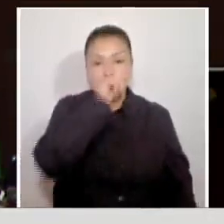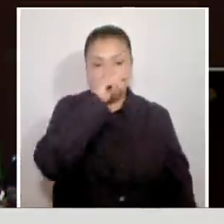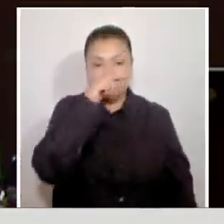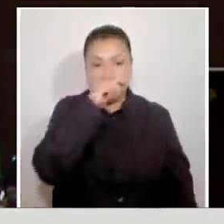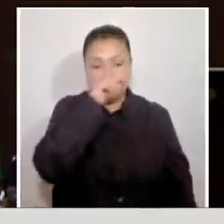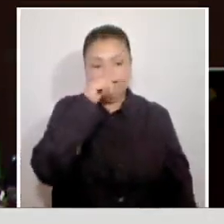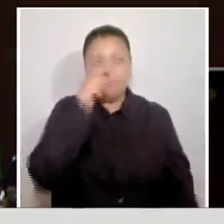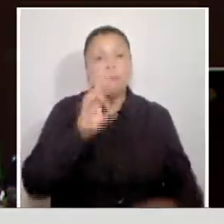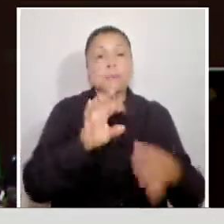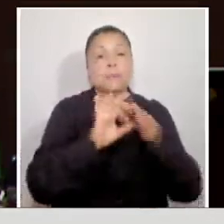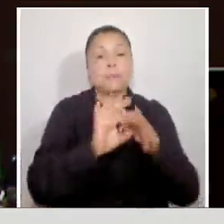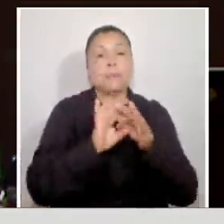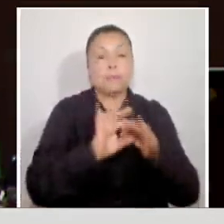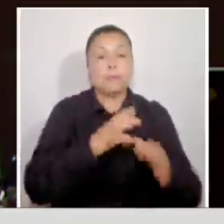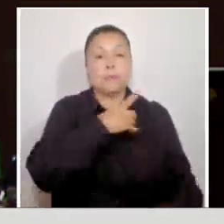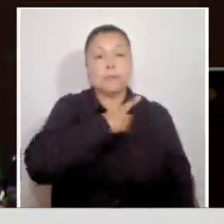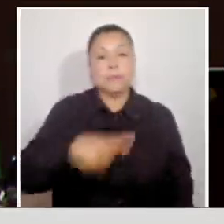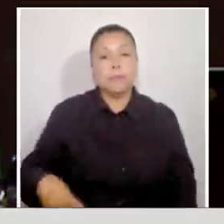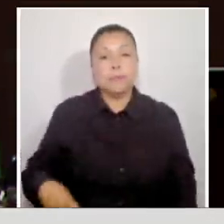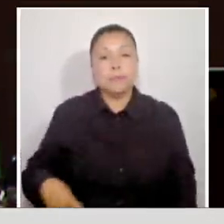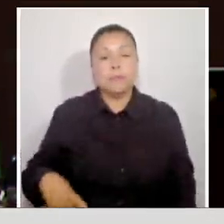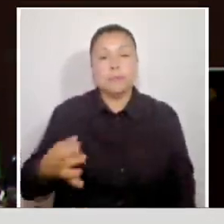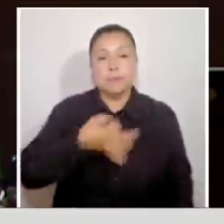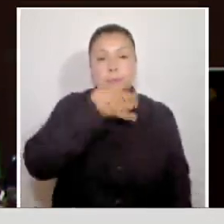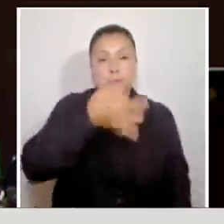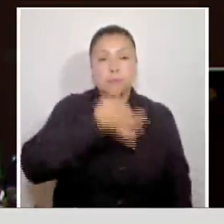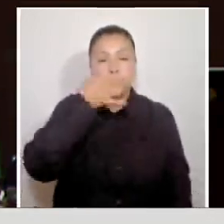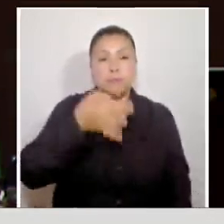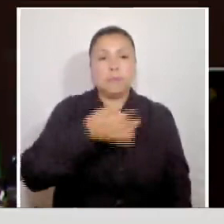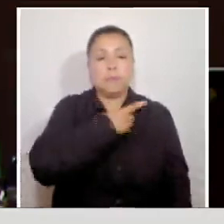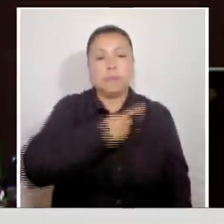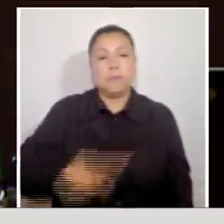diputado tiene la palabra el diputado otu